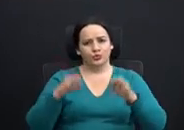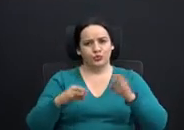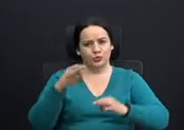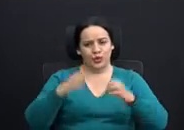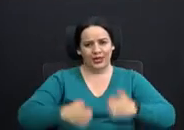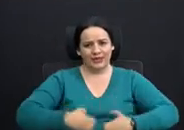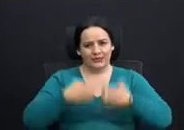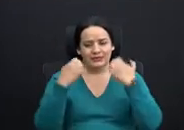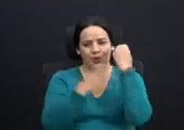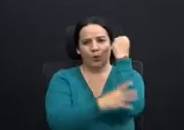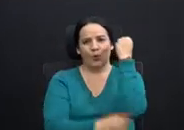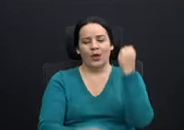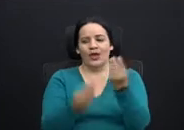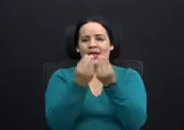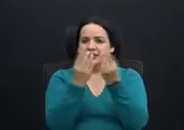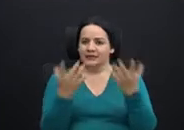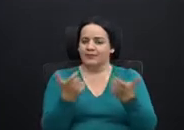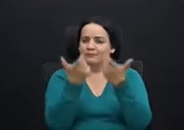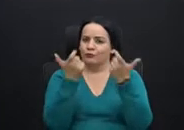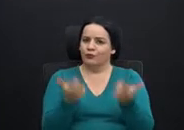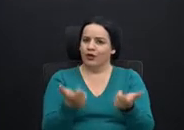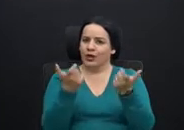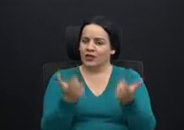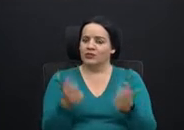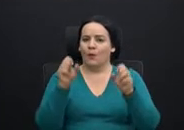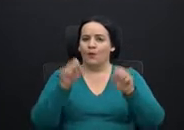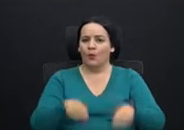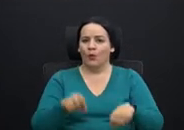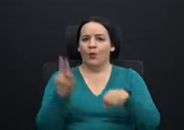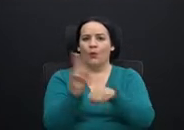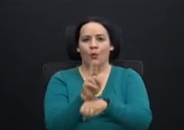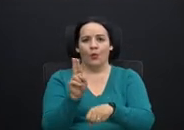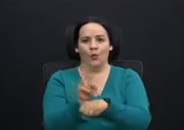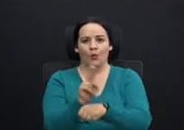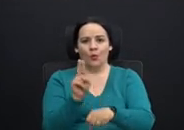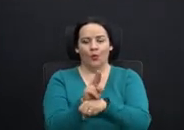exista pobreza con tanta riqueza, que la podemos utilizar